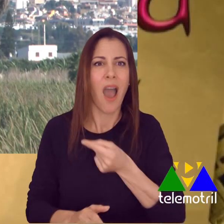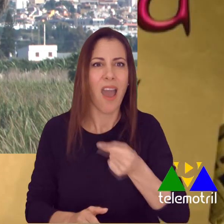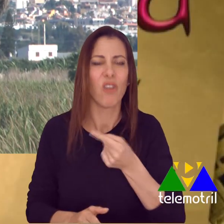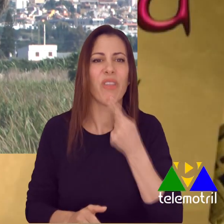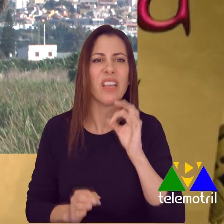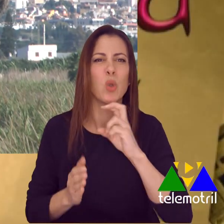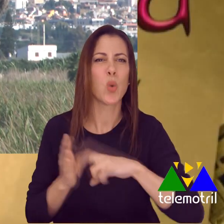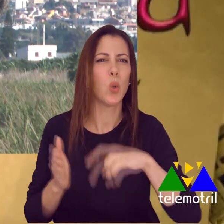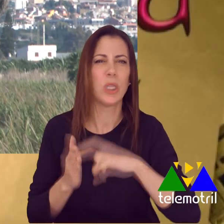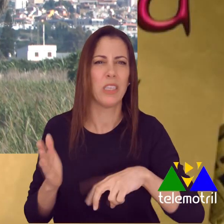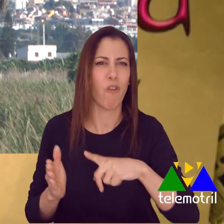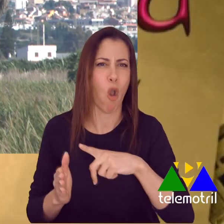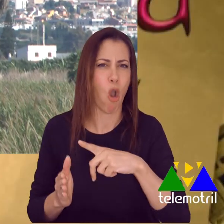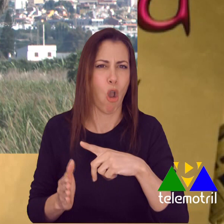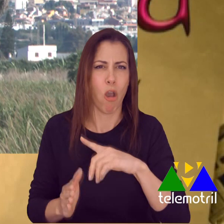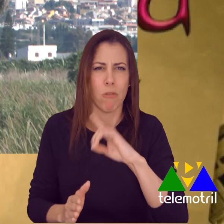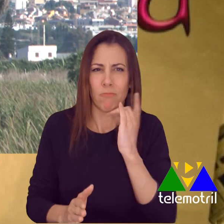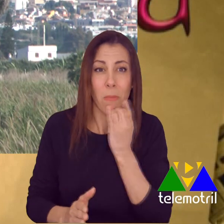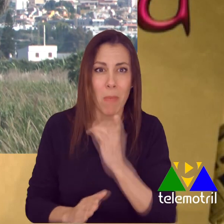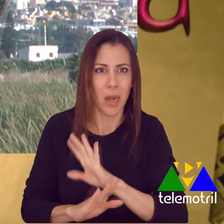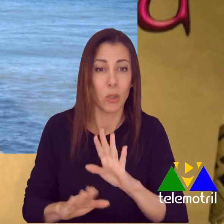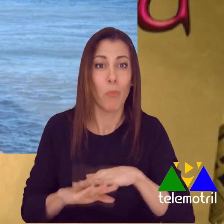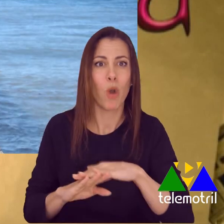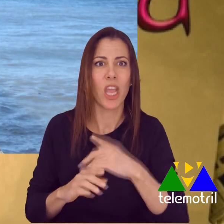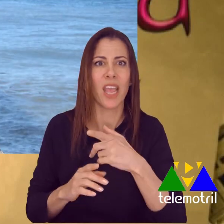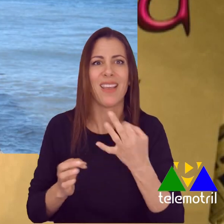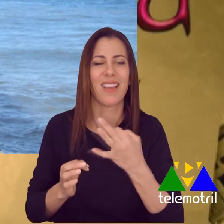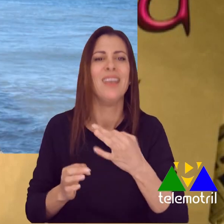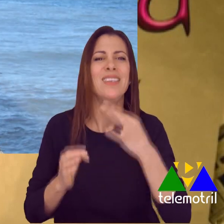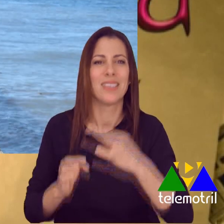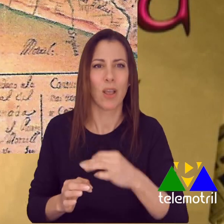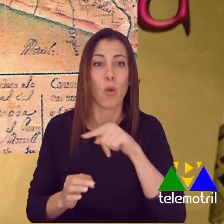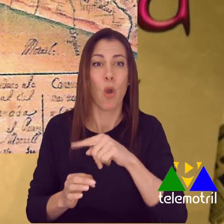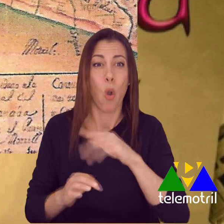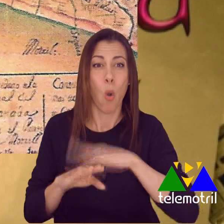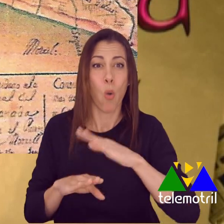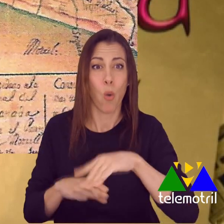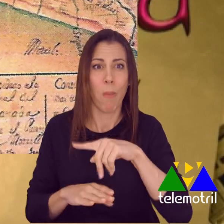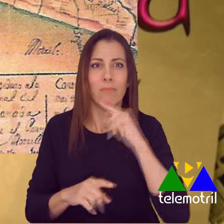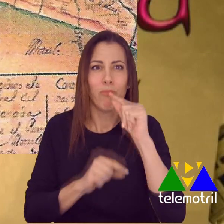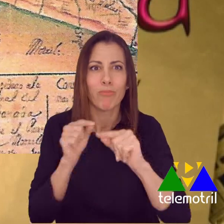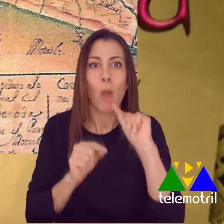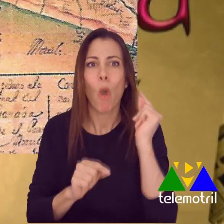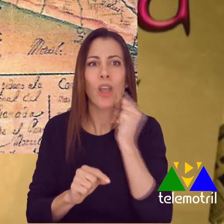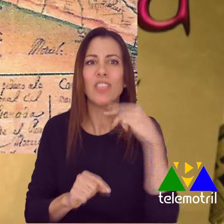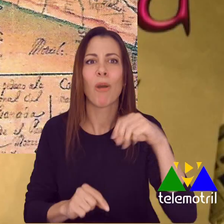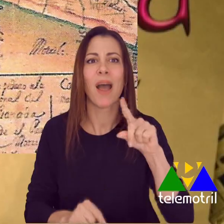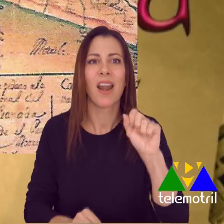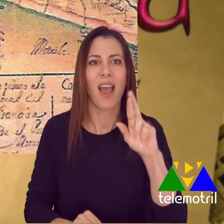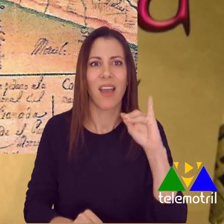maldito porque producía la malaria, es decir, los mosquitos, pero es verdad que no es el